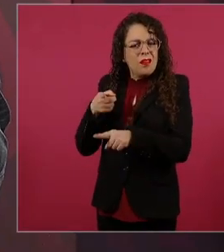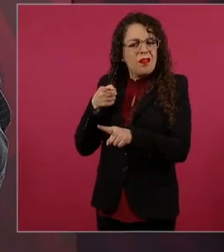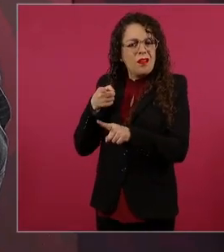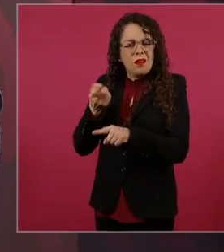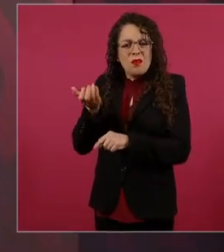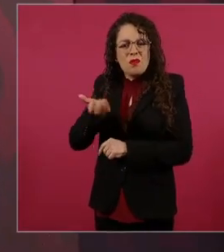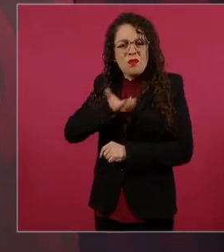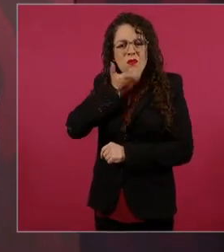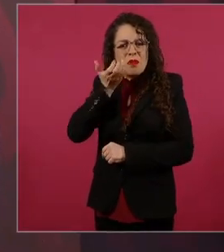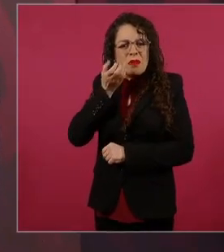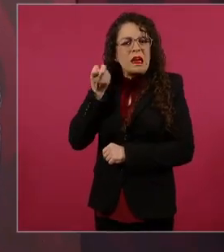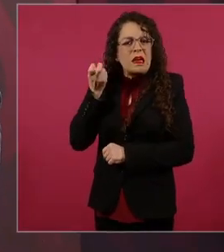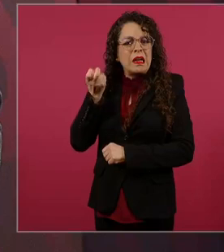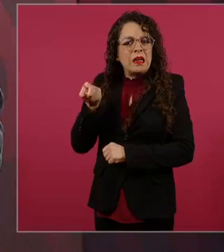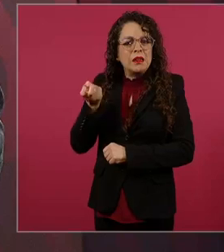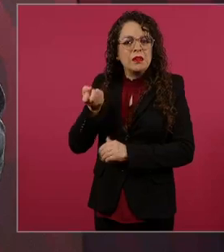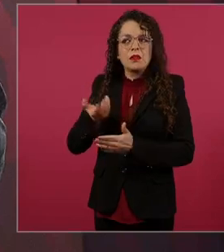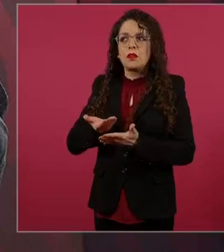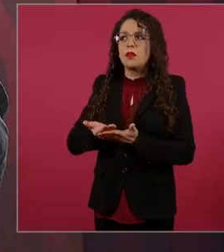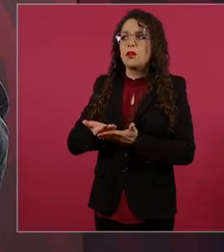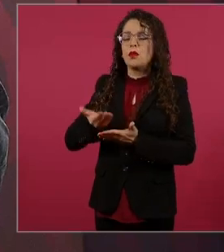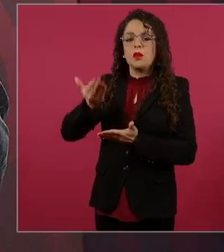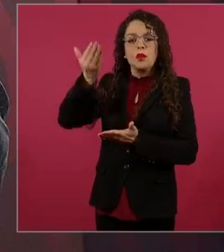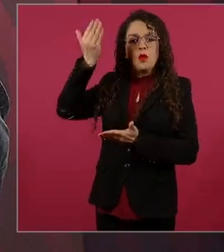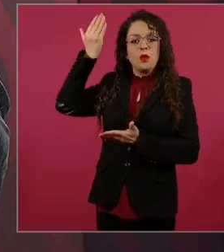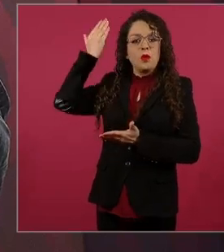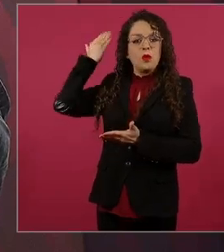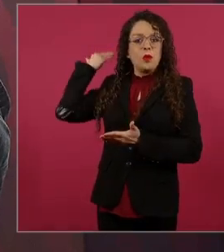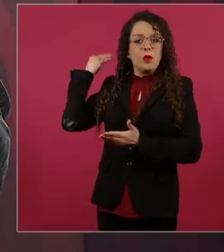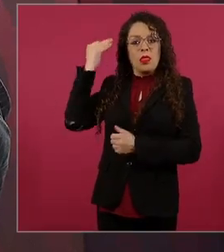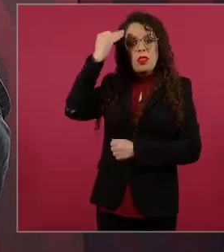no pudo la revolución con eso